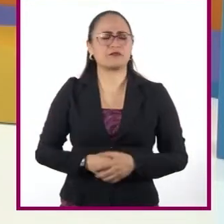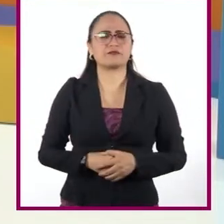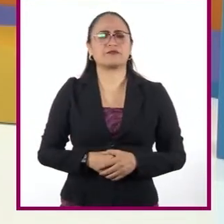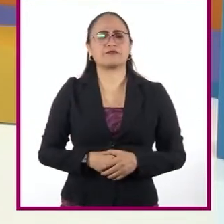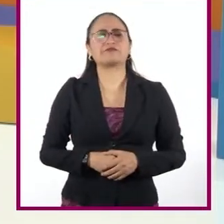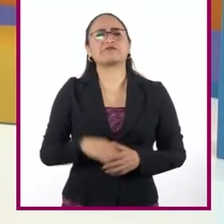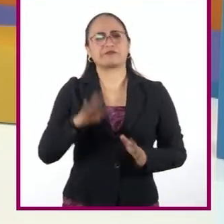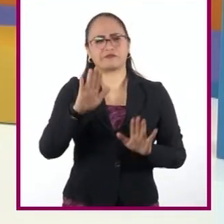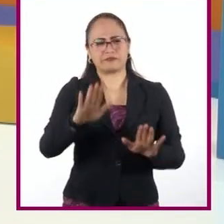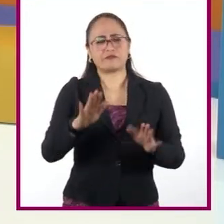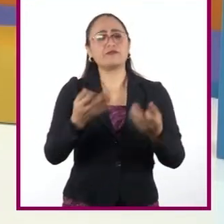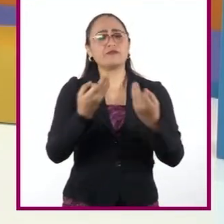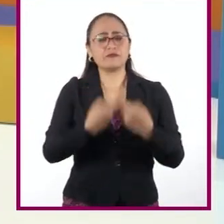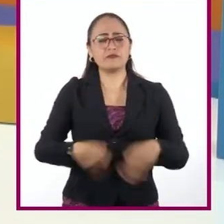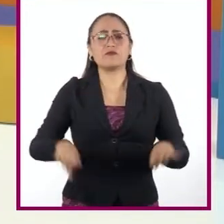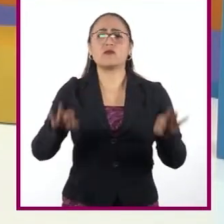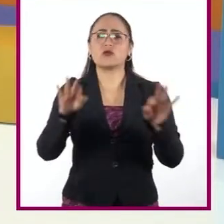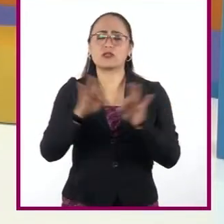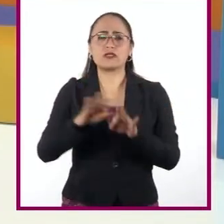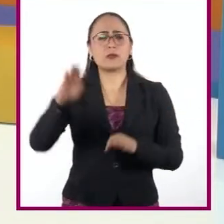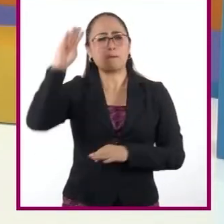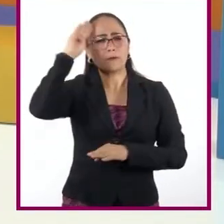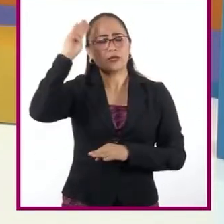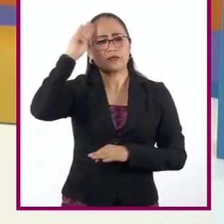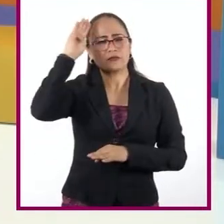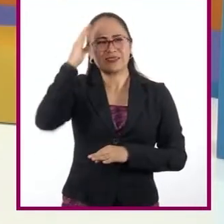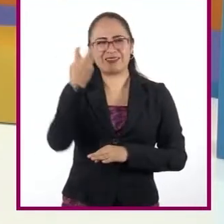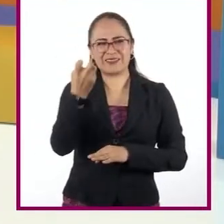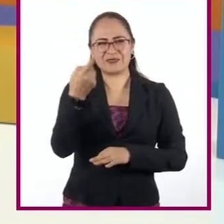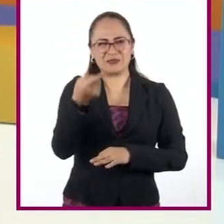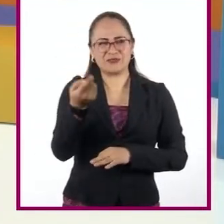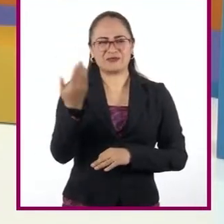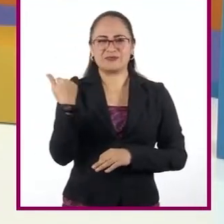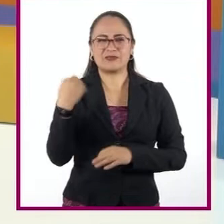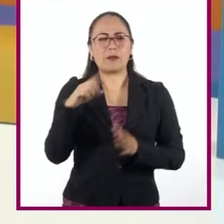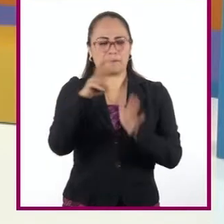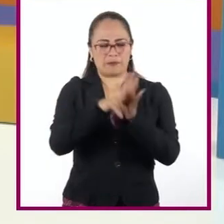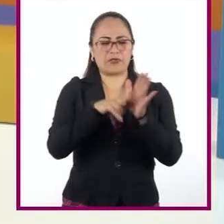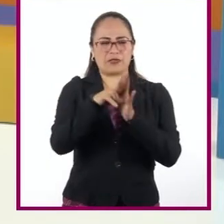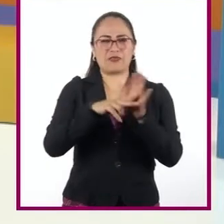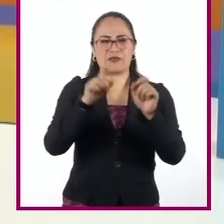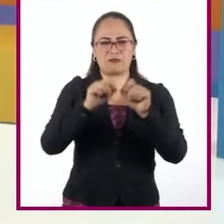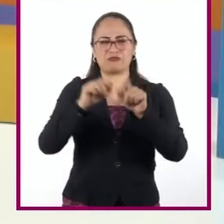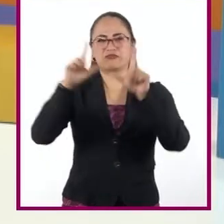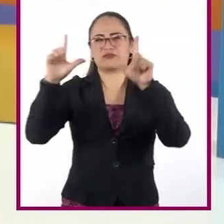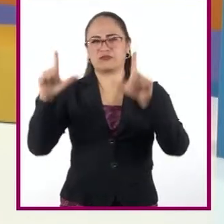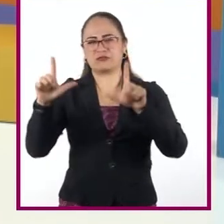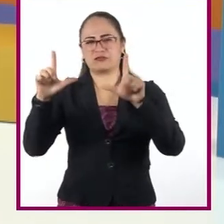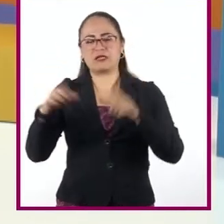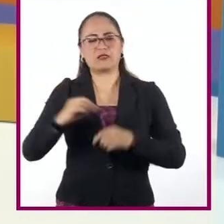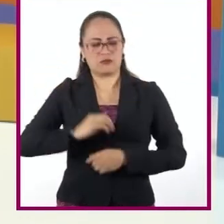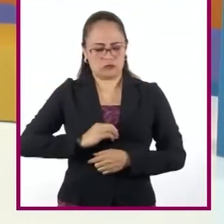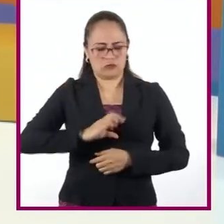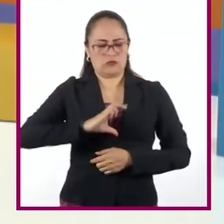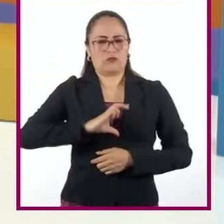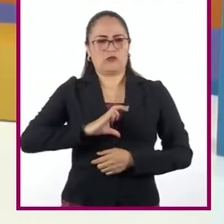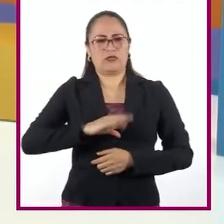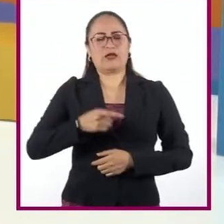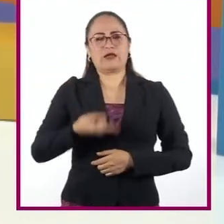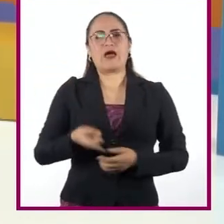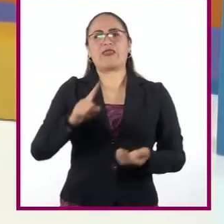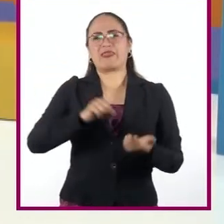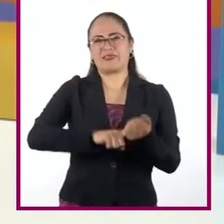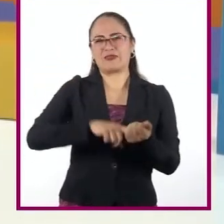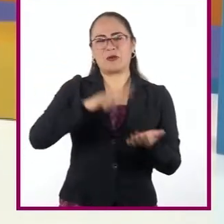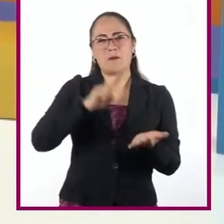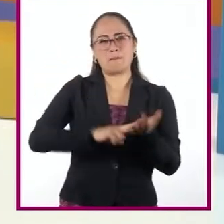Alejandra, es importante reflexionar sobre esto que observas. En el video se menciona que la dignidad humana es el valor